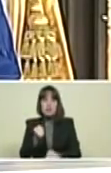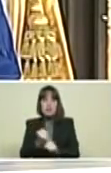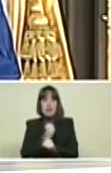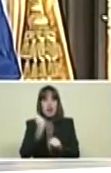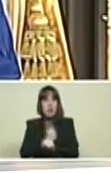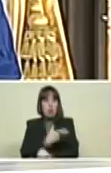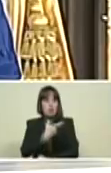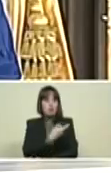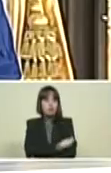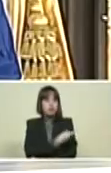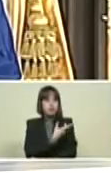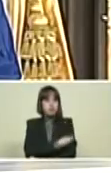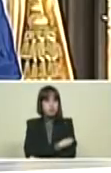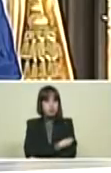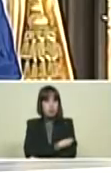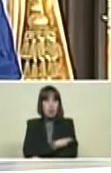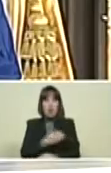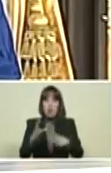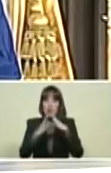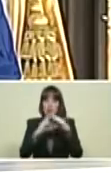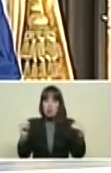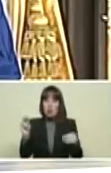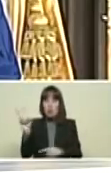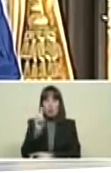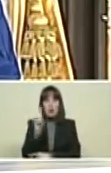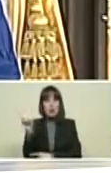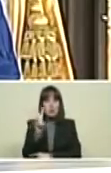lo largo y ancho del país